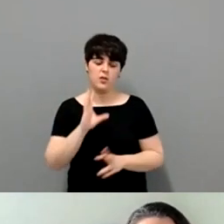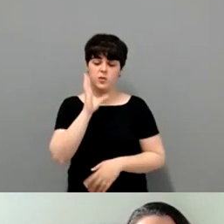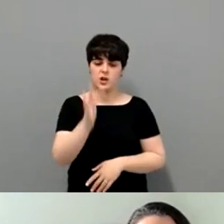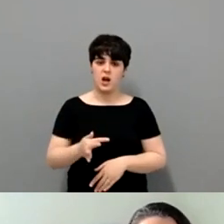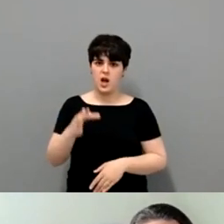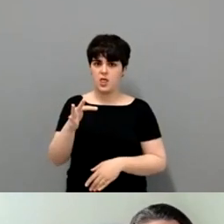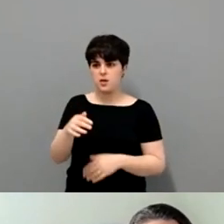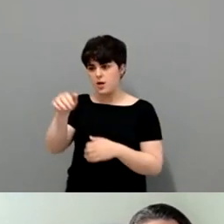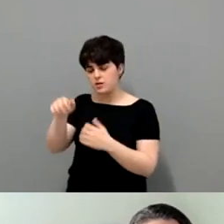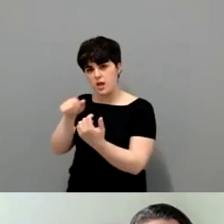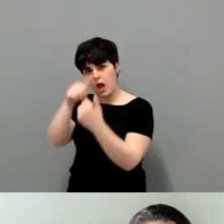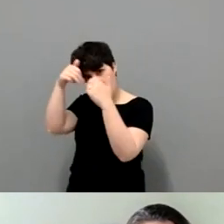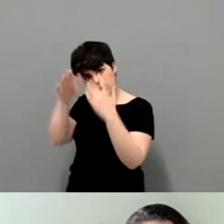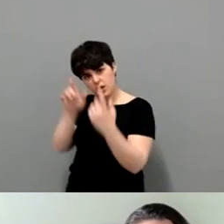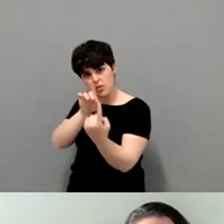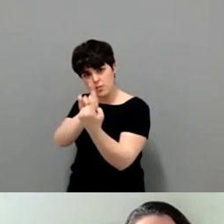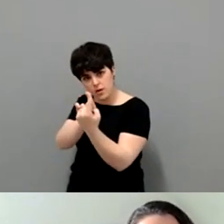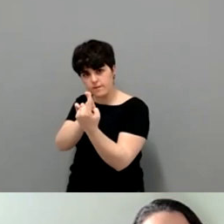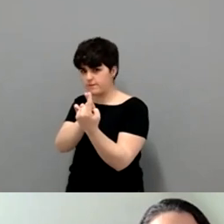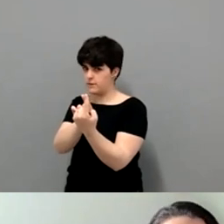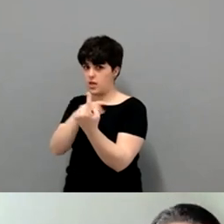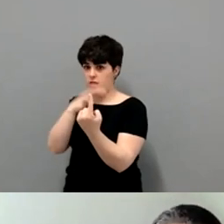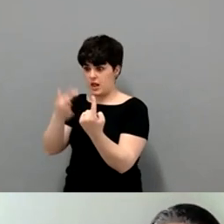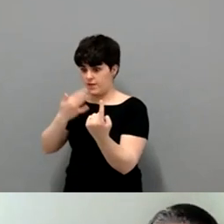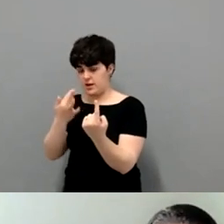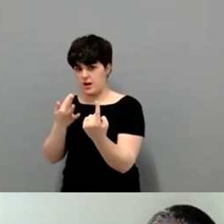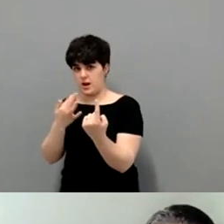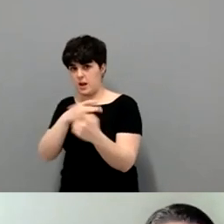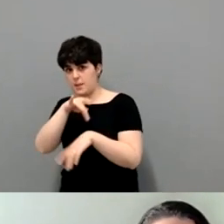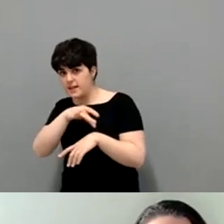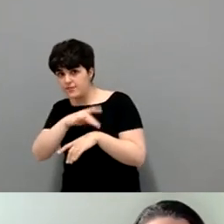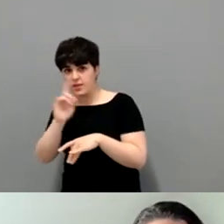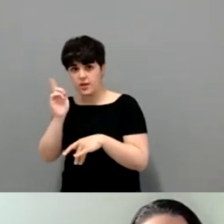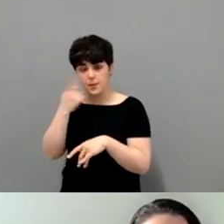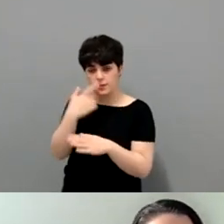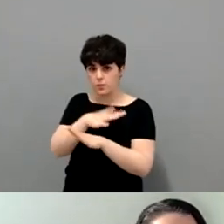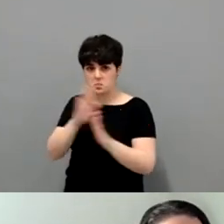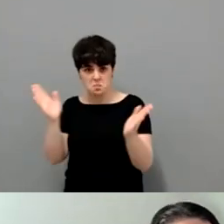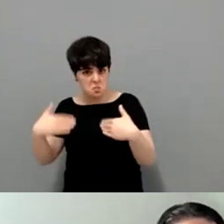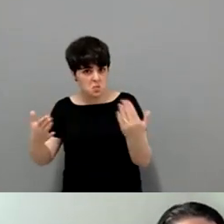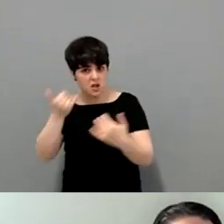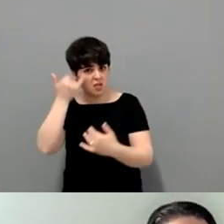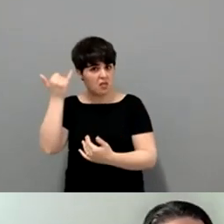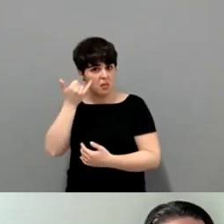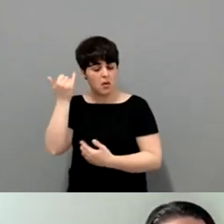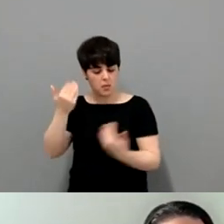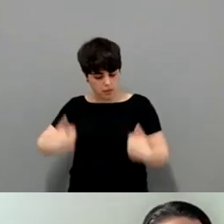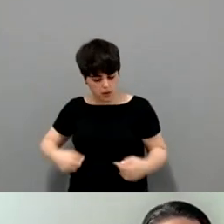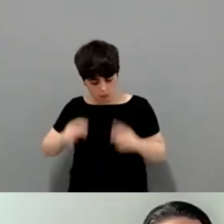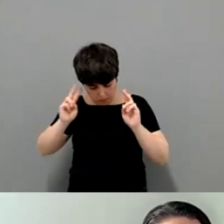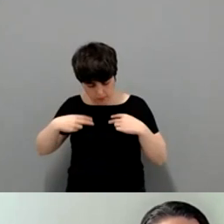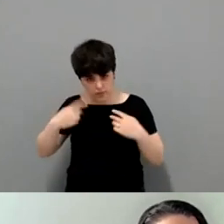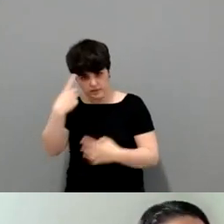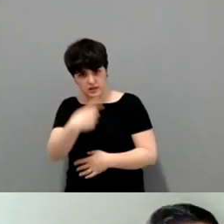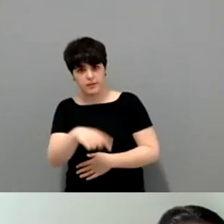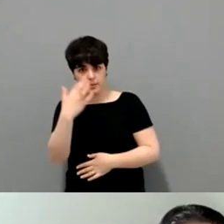a ellas es que al final tampoco se detecta las patologías que ellas tienen. ¿Quién mejor conoce su cuerpo que ellas, ¿no? Pero en